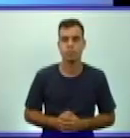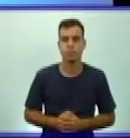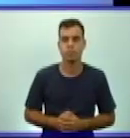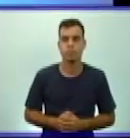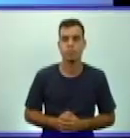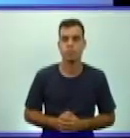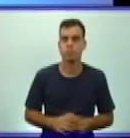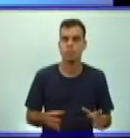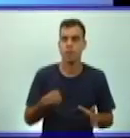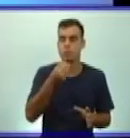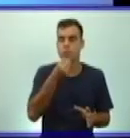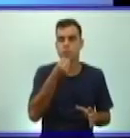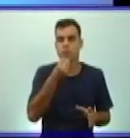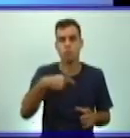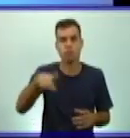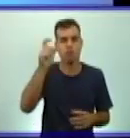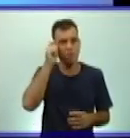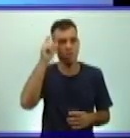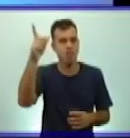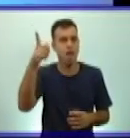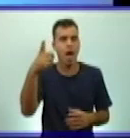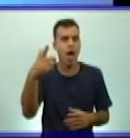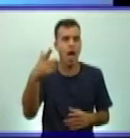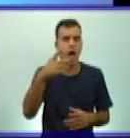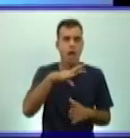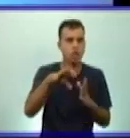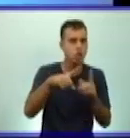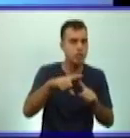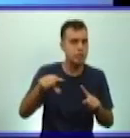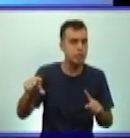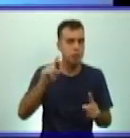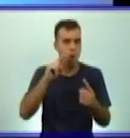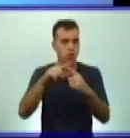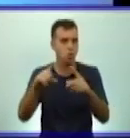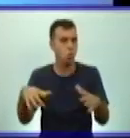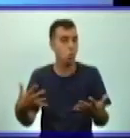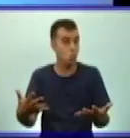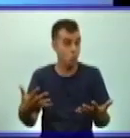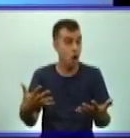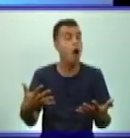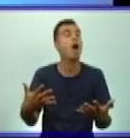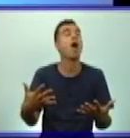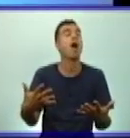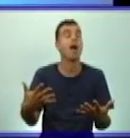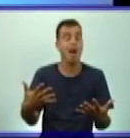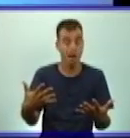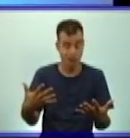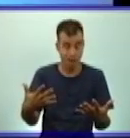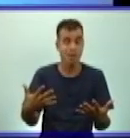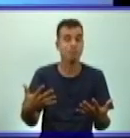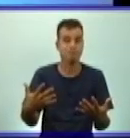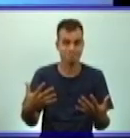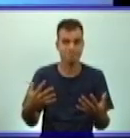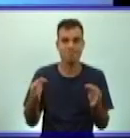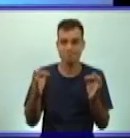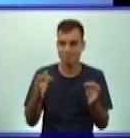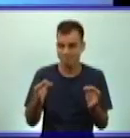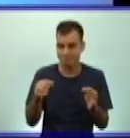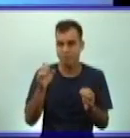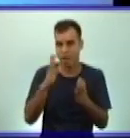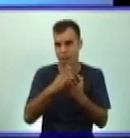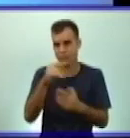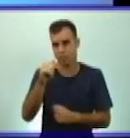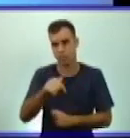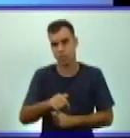de que ustedes tengan una idea de hacia dónde nos dirigimos con este tema, es decir, los objetivos que debemos vencer específicamente en el programa de